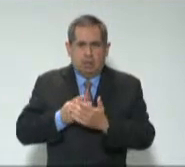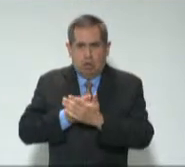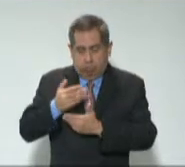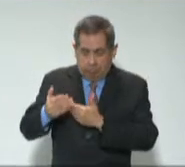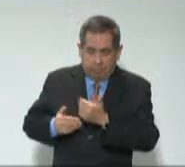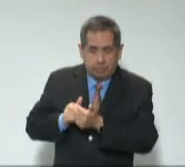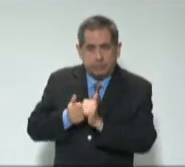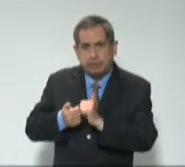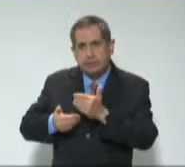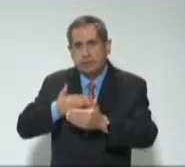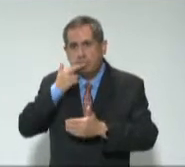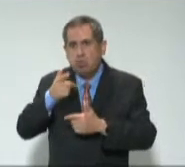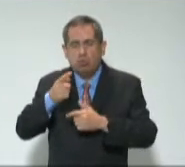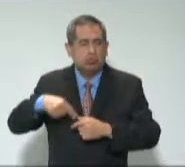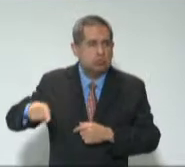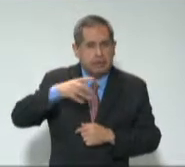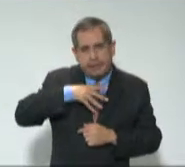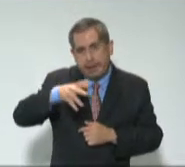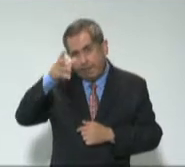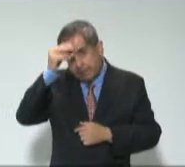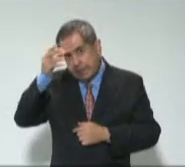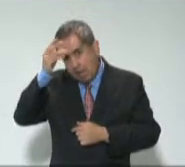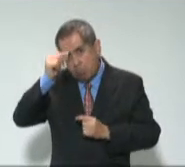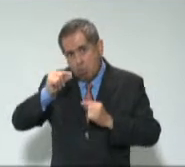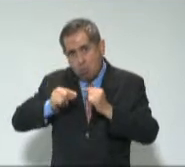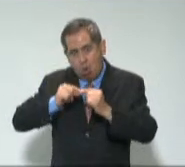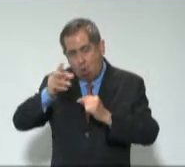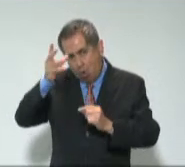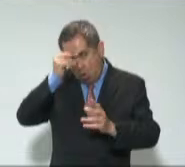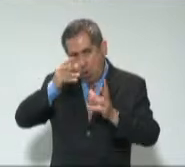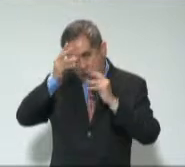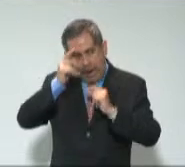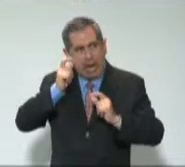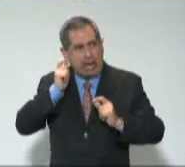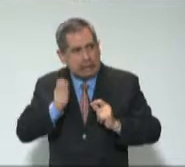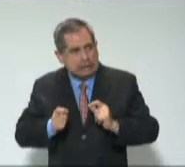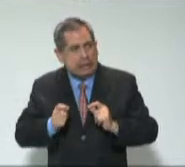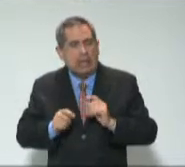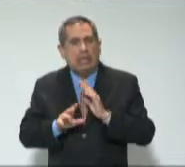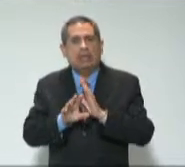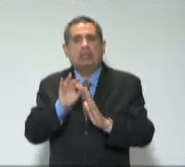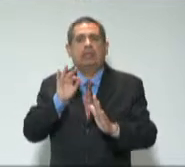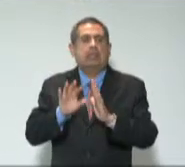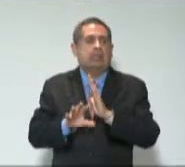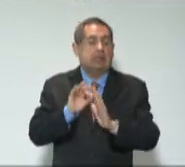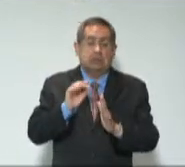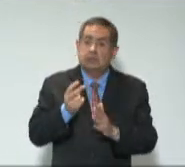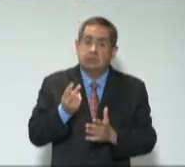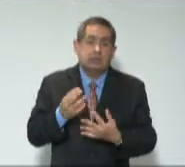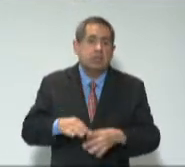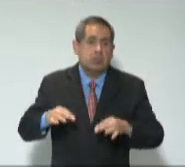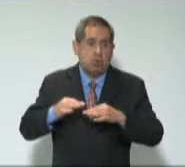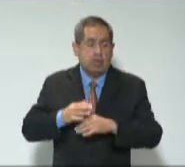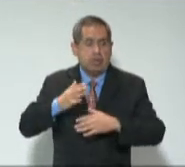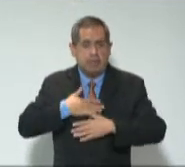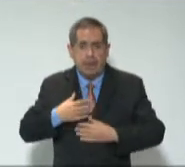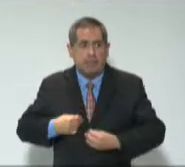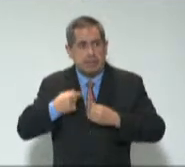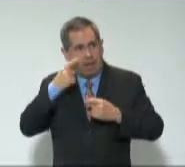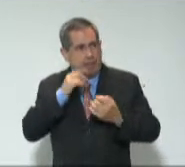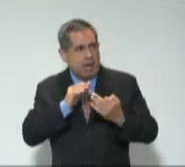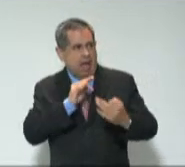progresivo aprendizaje de eh cosas que se vuelven fundamentales para encarar la